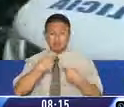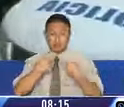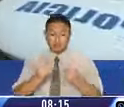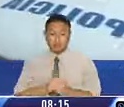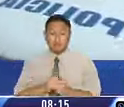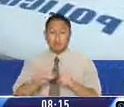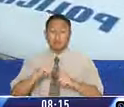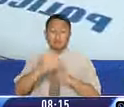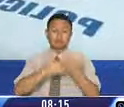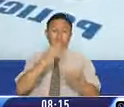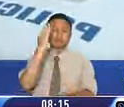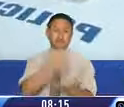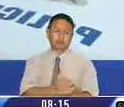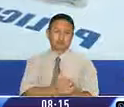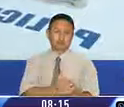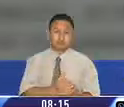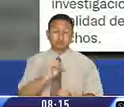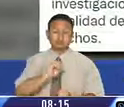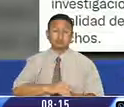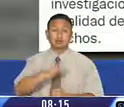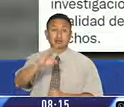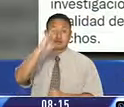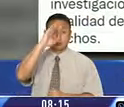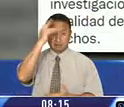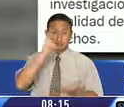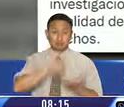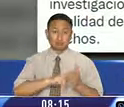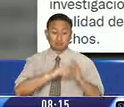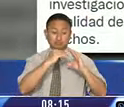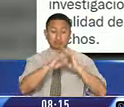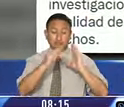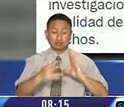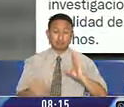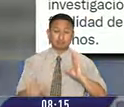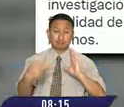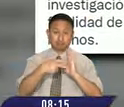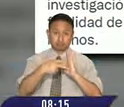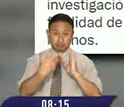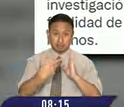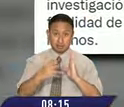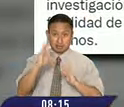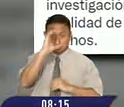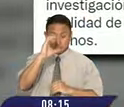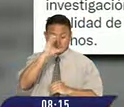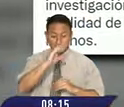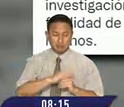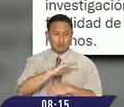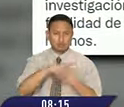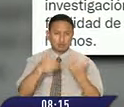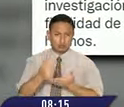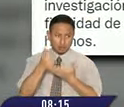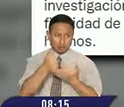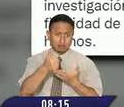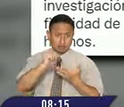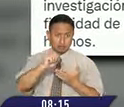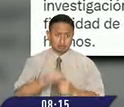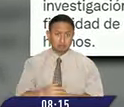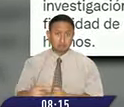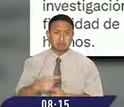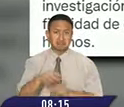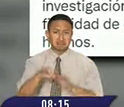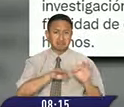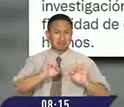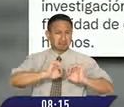suspendió. En un comunicado, la institución informó que activó el protocolo de búsqueda y que brindarán todas las facilidades para aclarar los